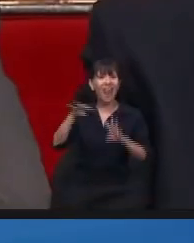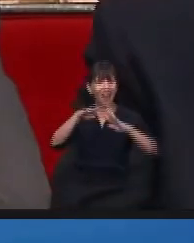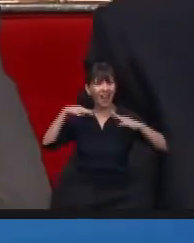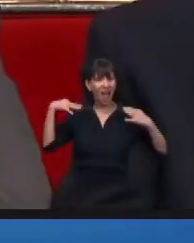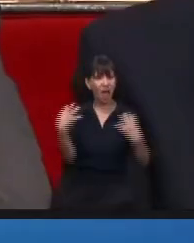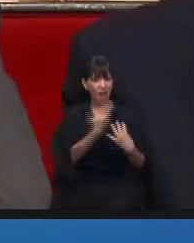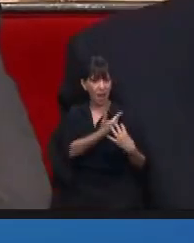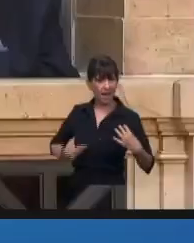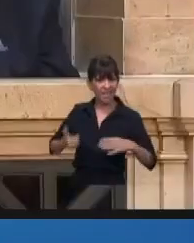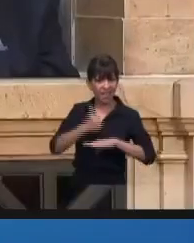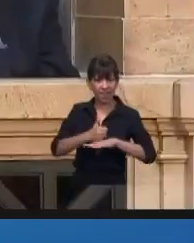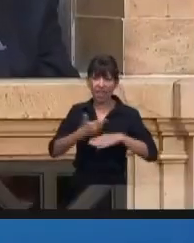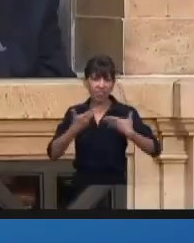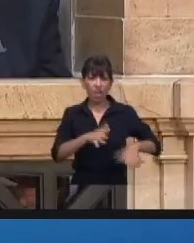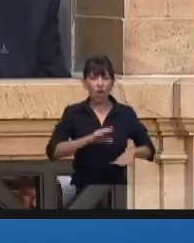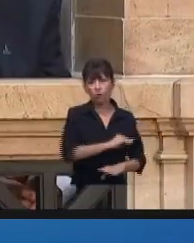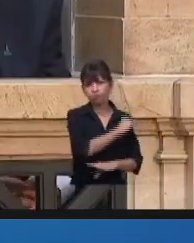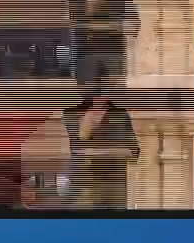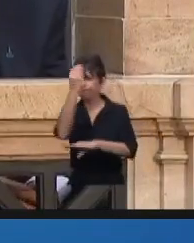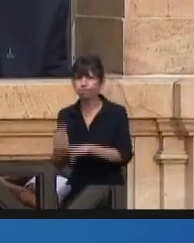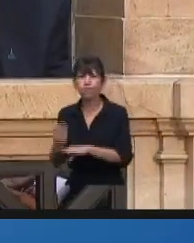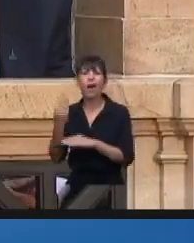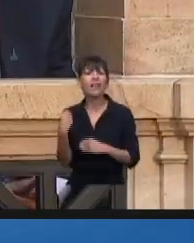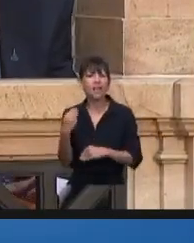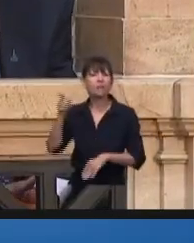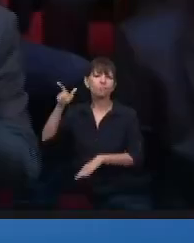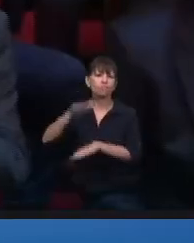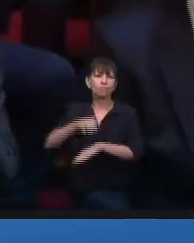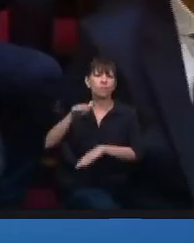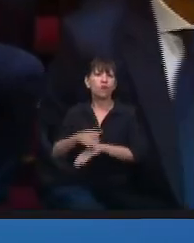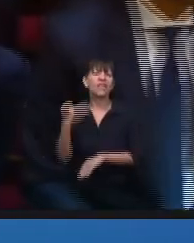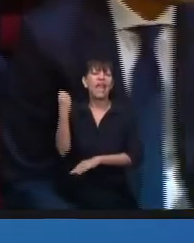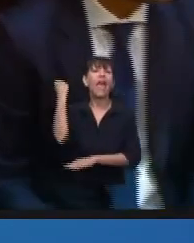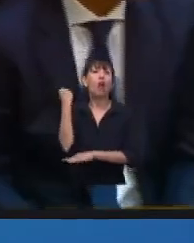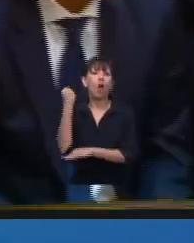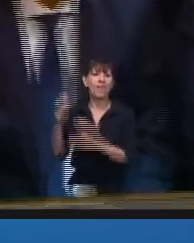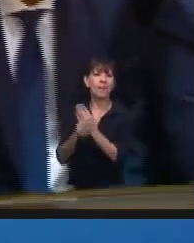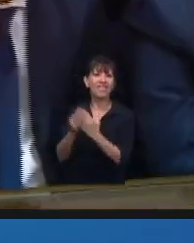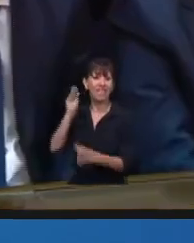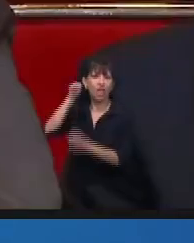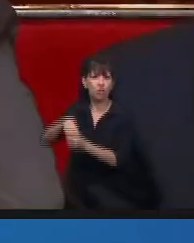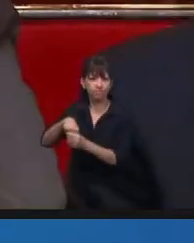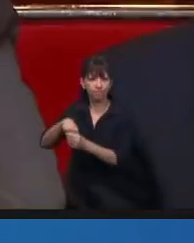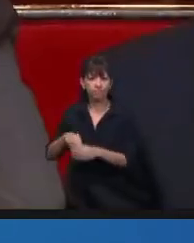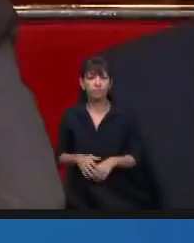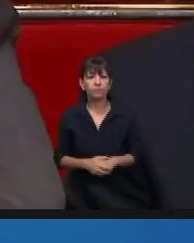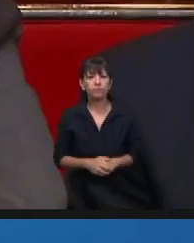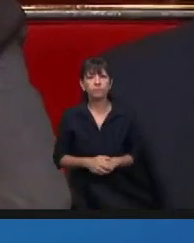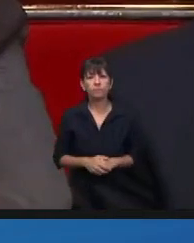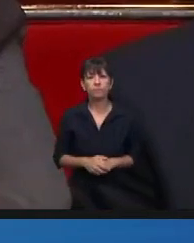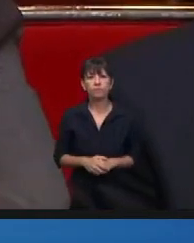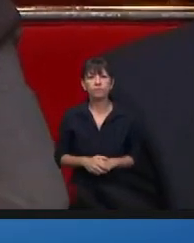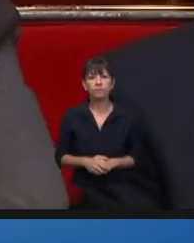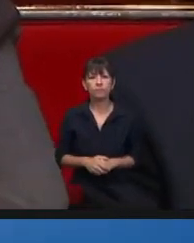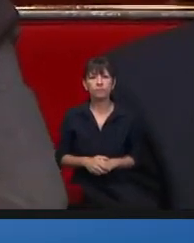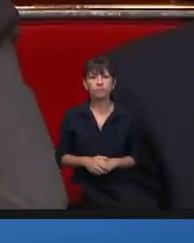producción, de crecimiento de la economía, de la educación, de la ciencia y la tecnología, de la salud, son todos indicadores positivos. Me pareció el